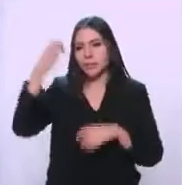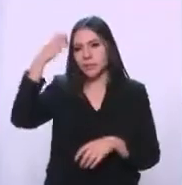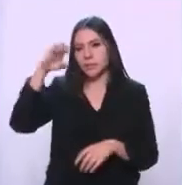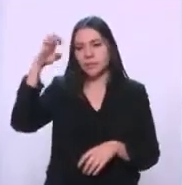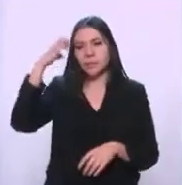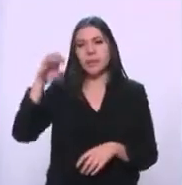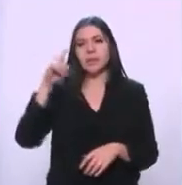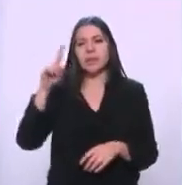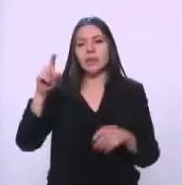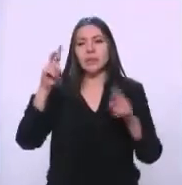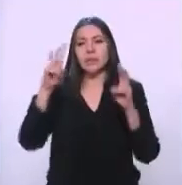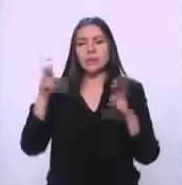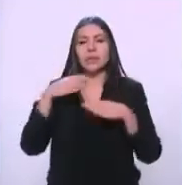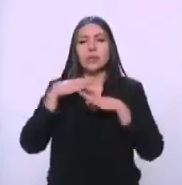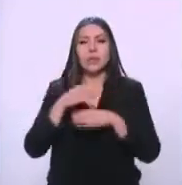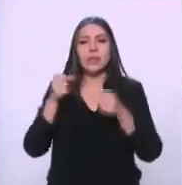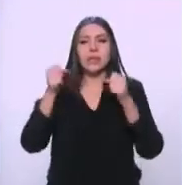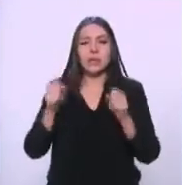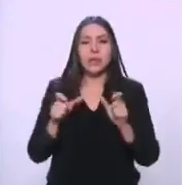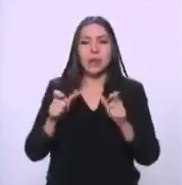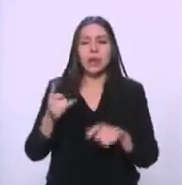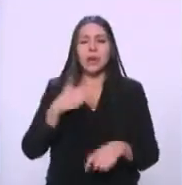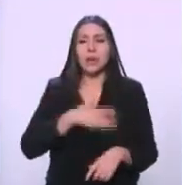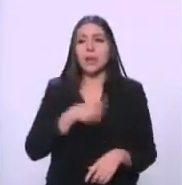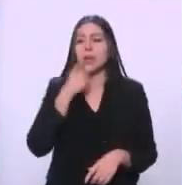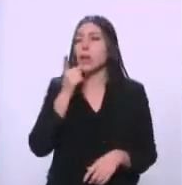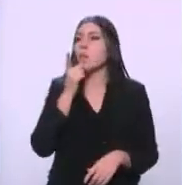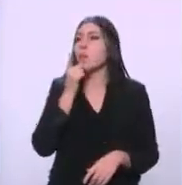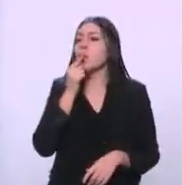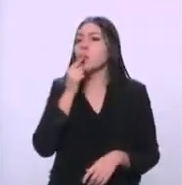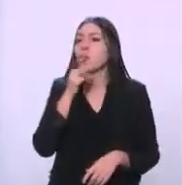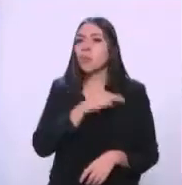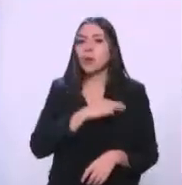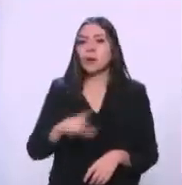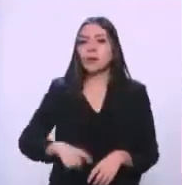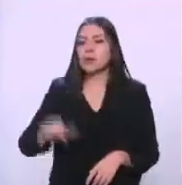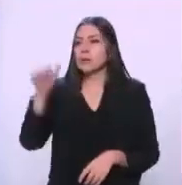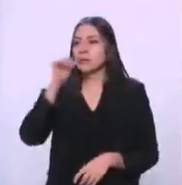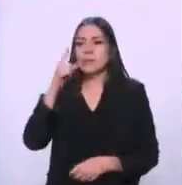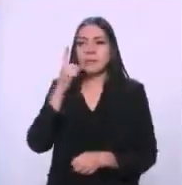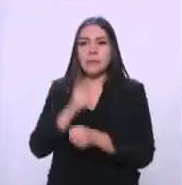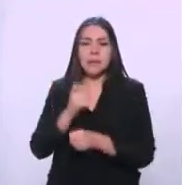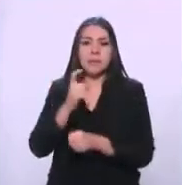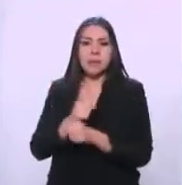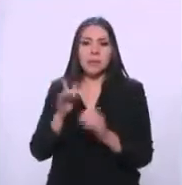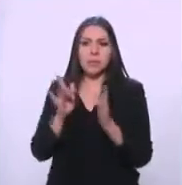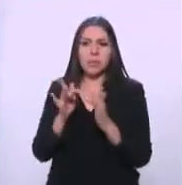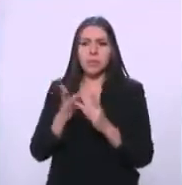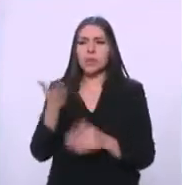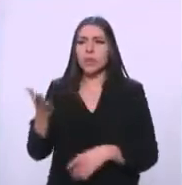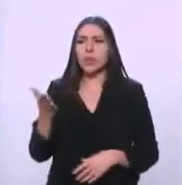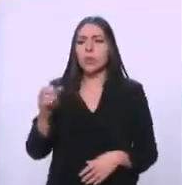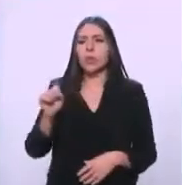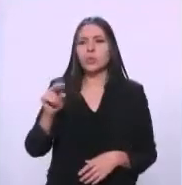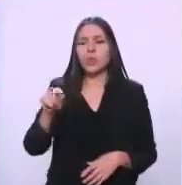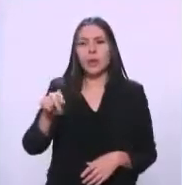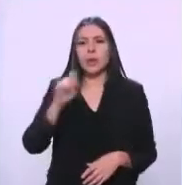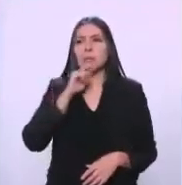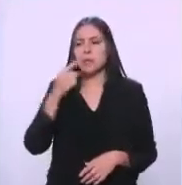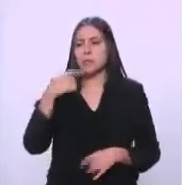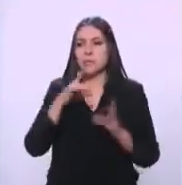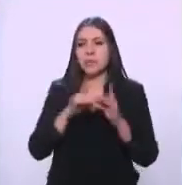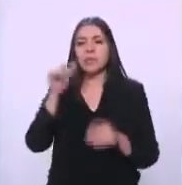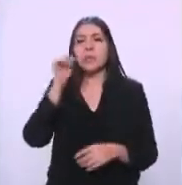seguridad y justicia, ella nos decía cómo el policía municipal siempre es el primer contacto. Y Susana me repite lo mismo, ¿no? Sale el diputado